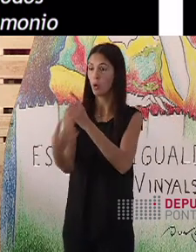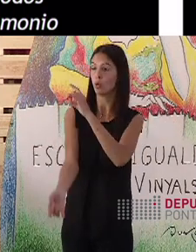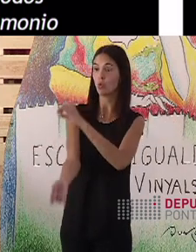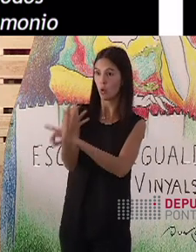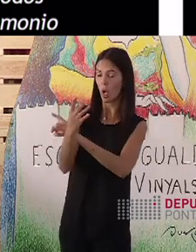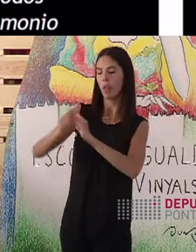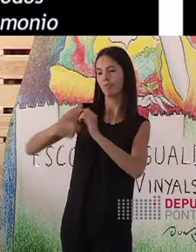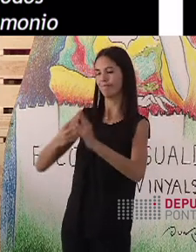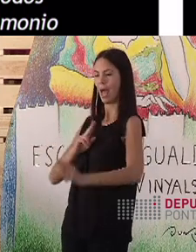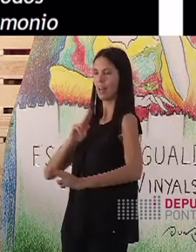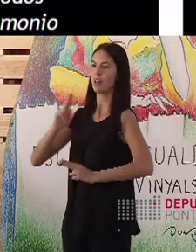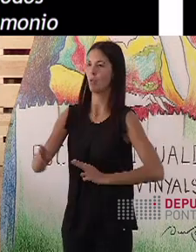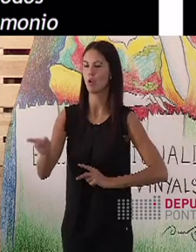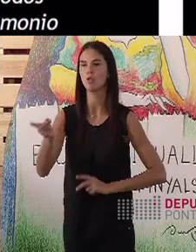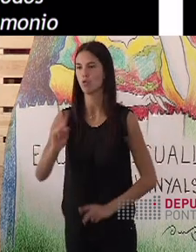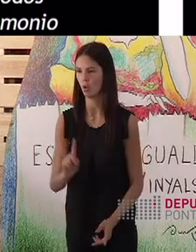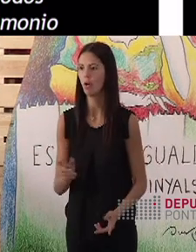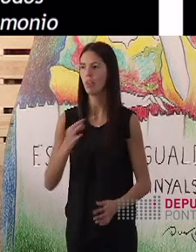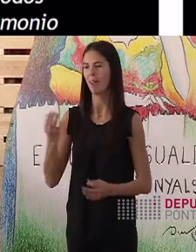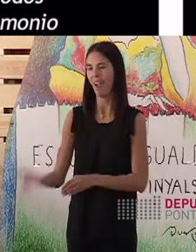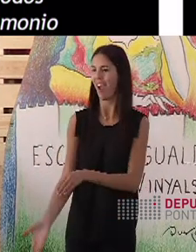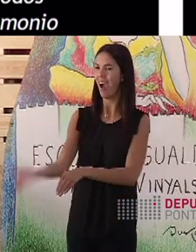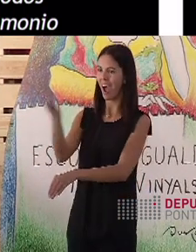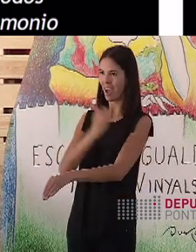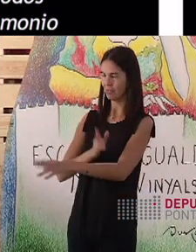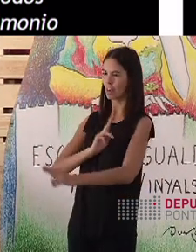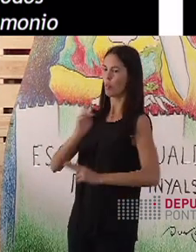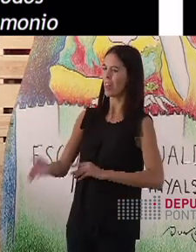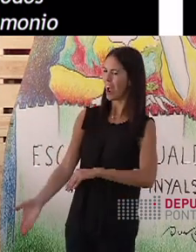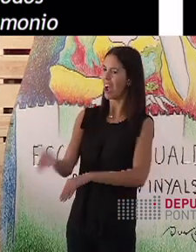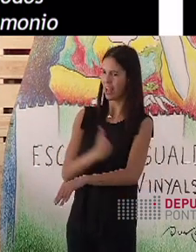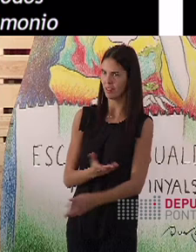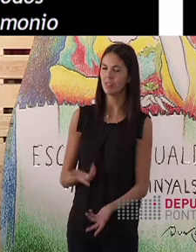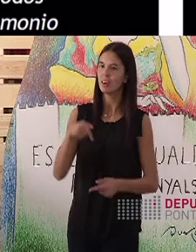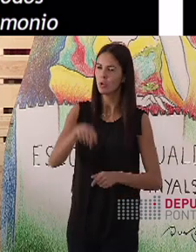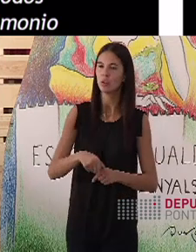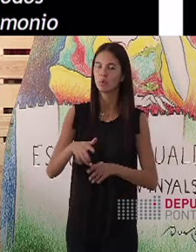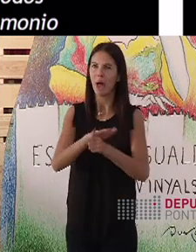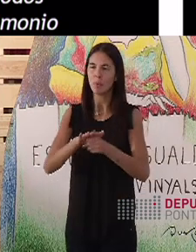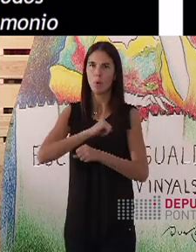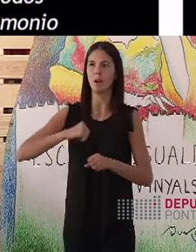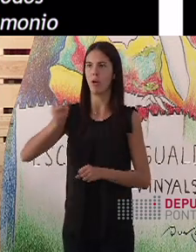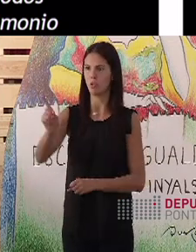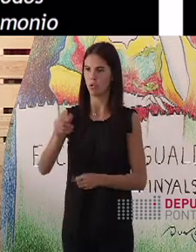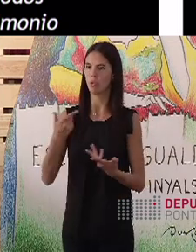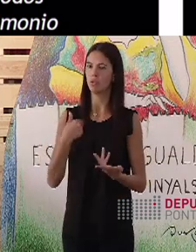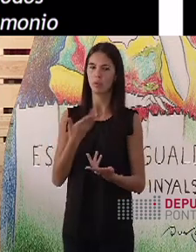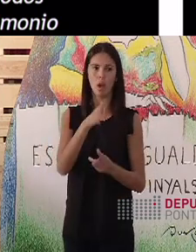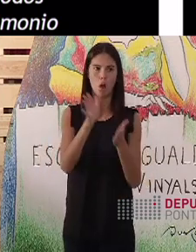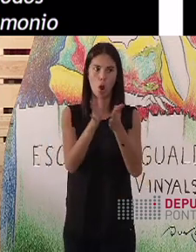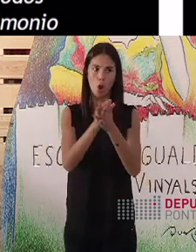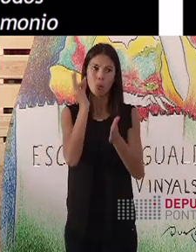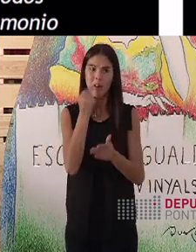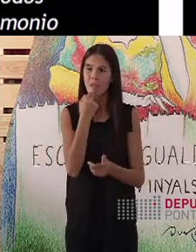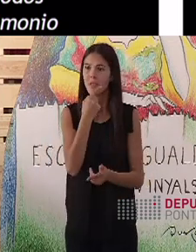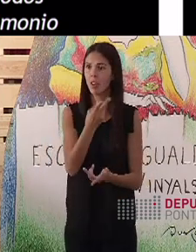responder. Non. Mas aquí non estamos falando dun ámbito privado. Aquí estamos falando dunha situación que, como apunta, como ben dixo a compañera nas